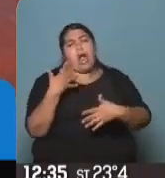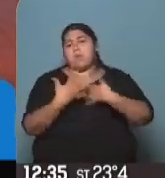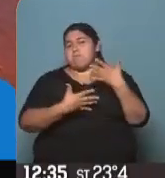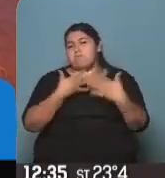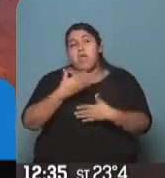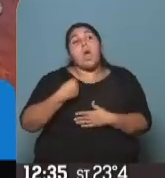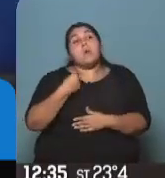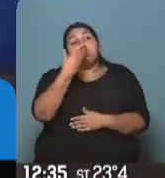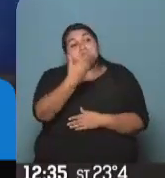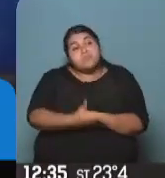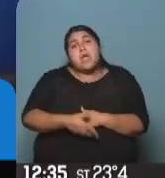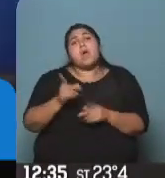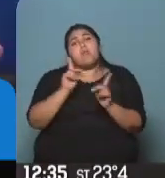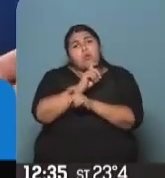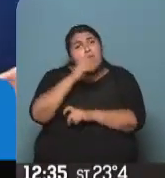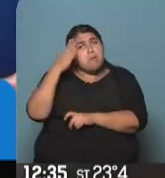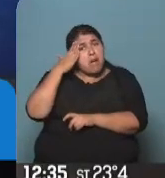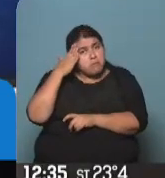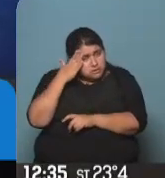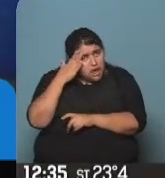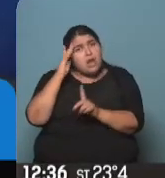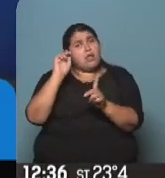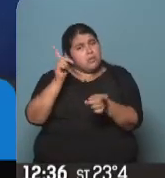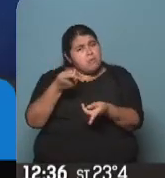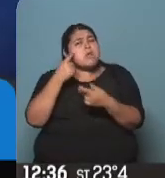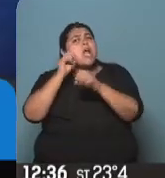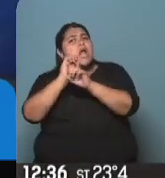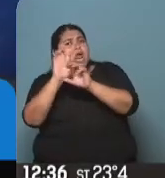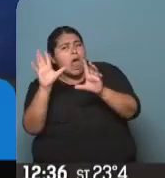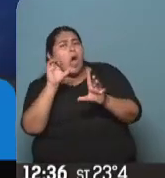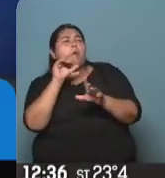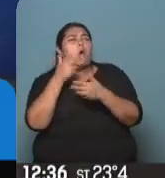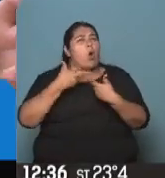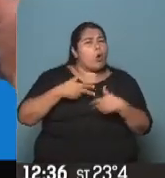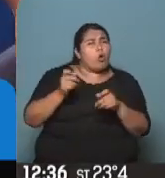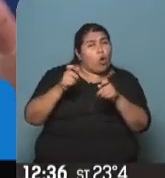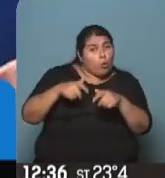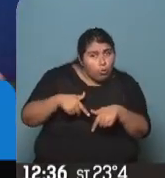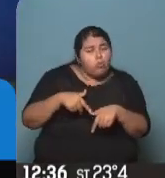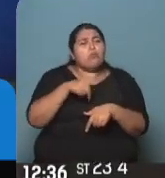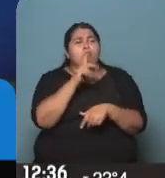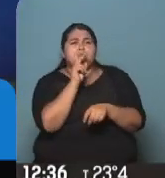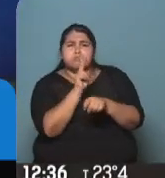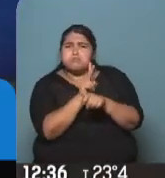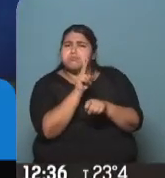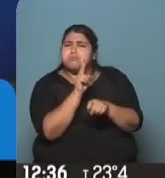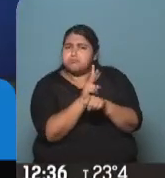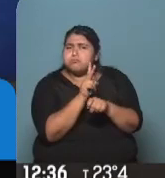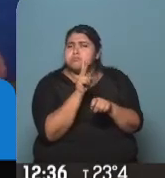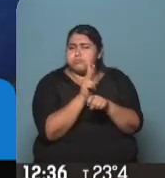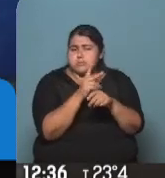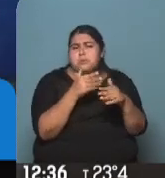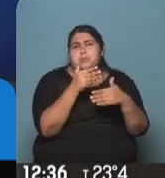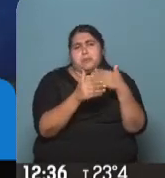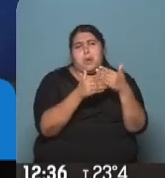que la persona con padecimientos mentales, aún los trastornos mentales severos, garantizándole todos los cuidados que necesita, pueda vivir